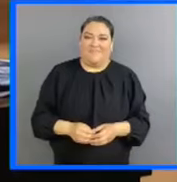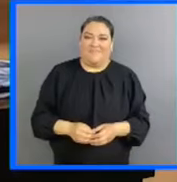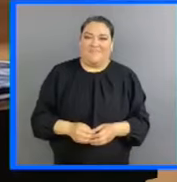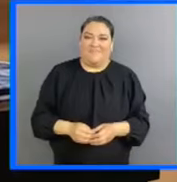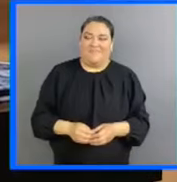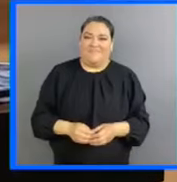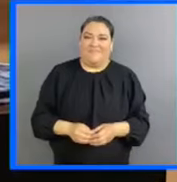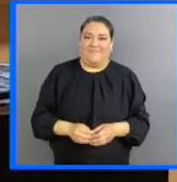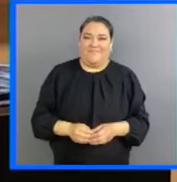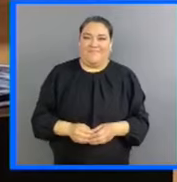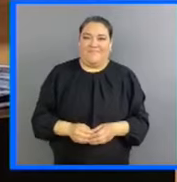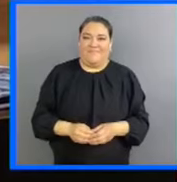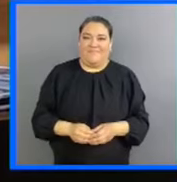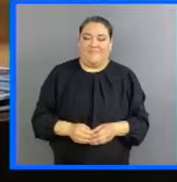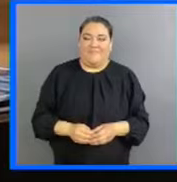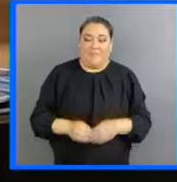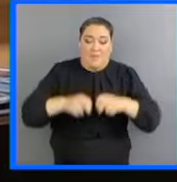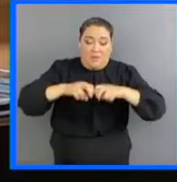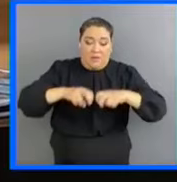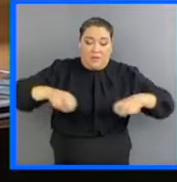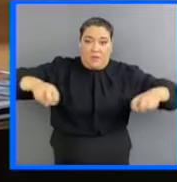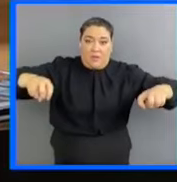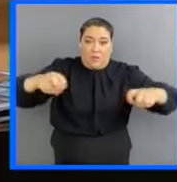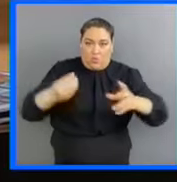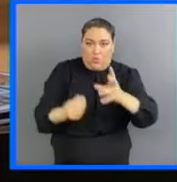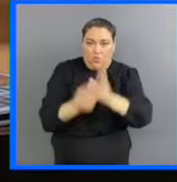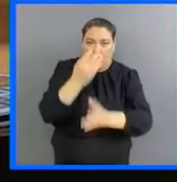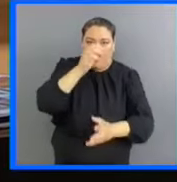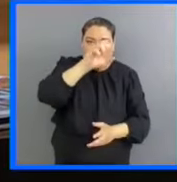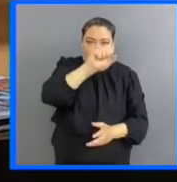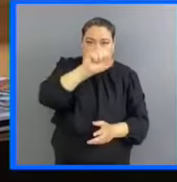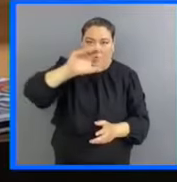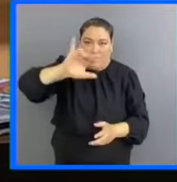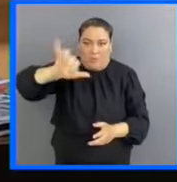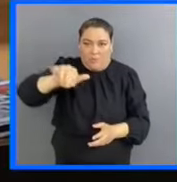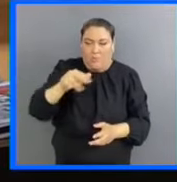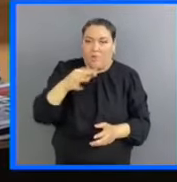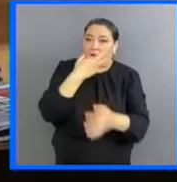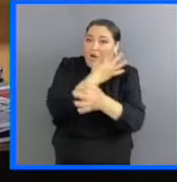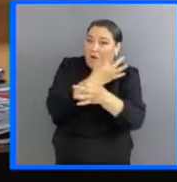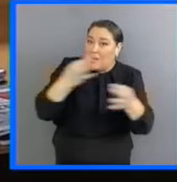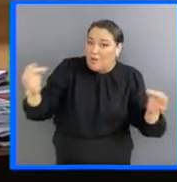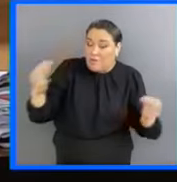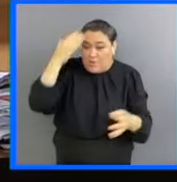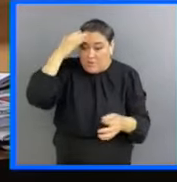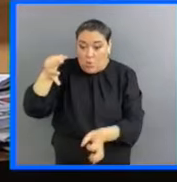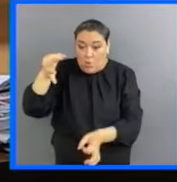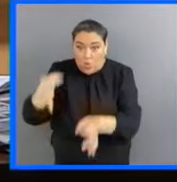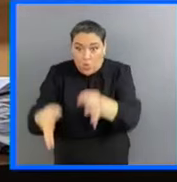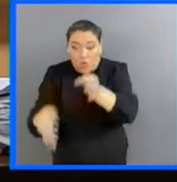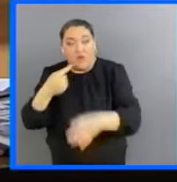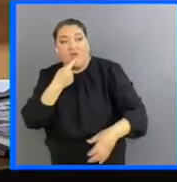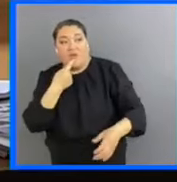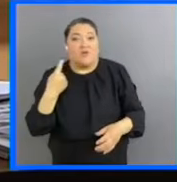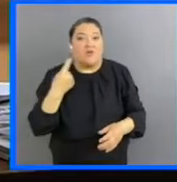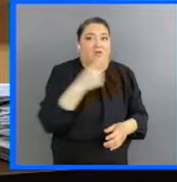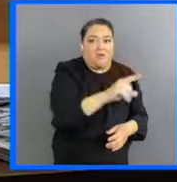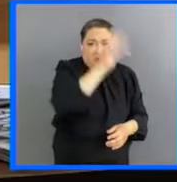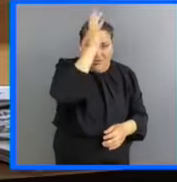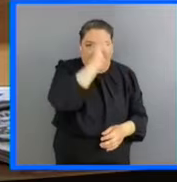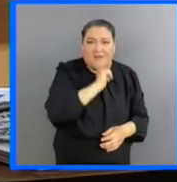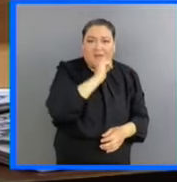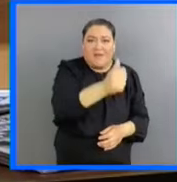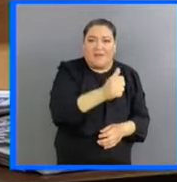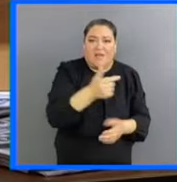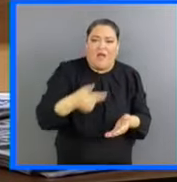El Pleno de la nueva Suprema Corte determinó que no puede aplicarse recurso de reclamación contra votaciones de asuntos resueltos por